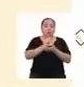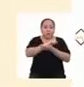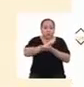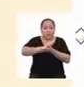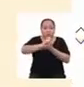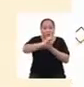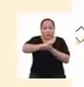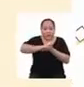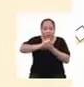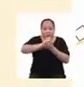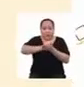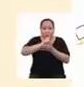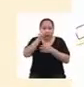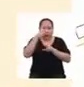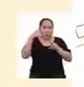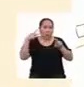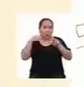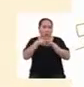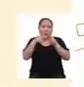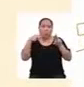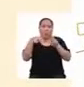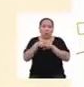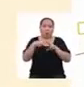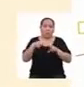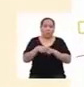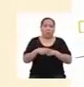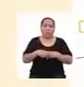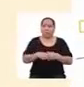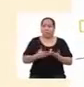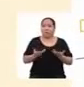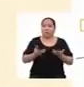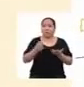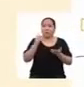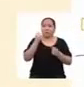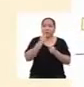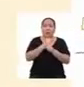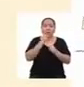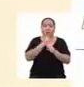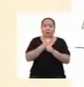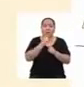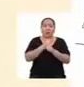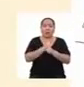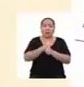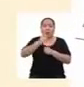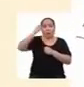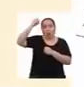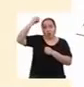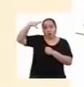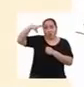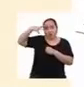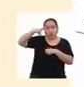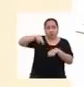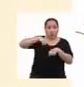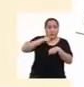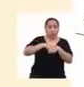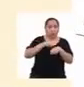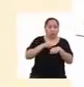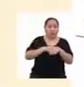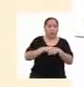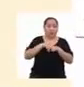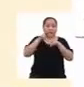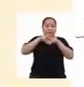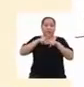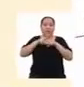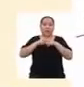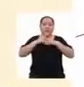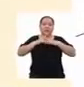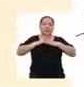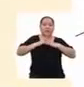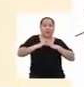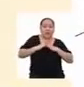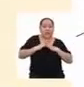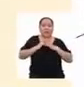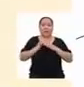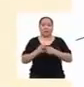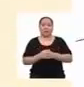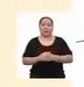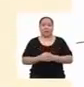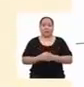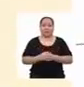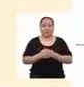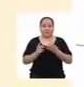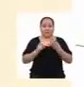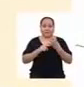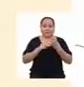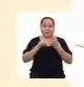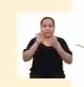sin interrupciones. De preferencia, trabajar con luz natural y sentarnos en una posición cómoda.